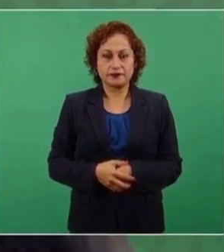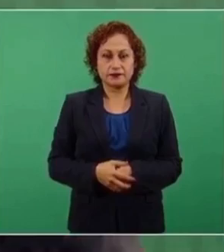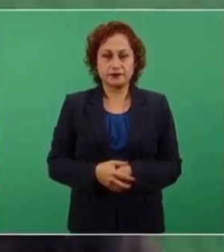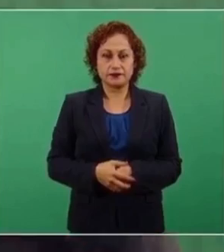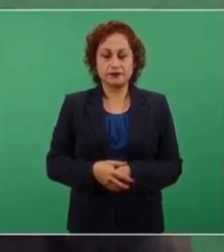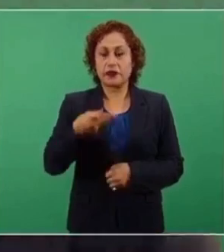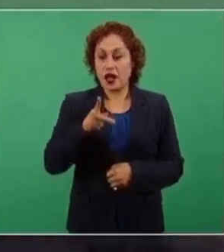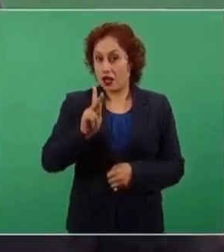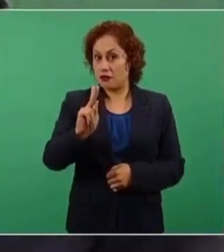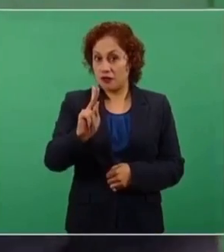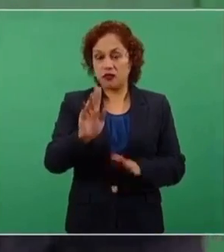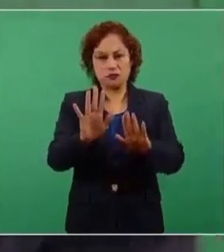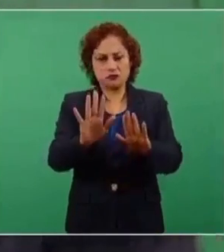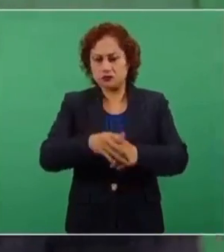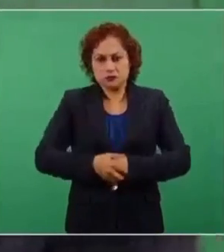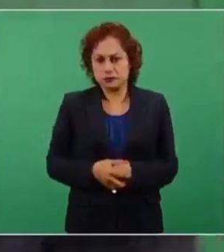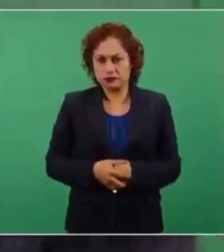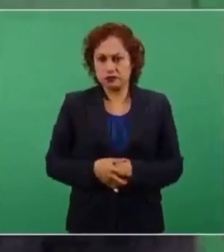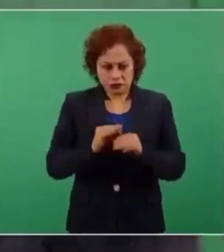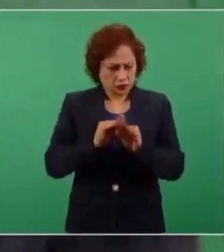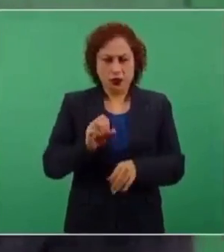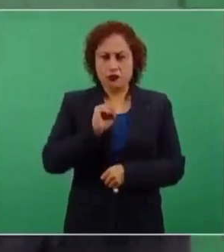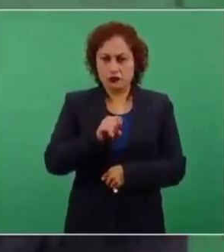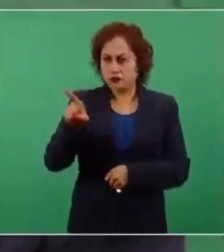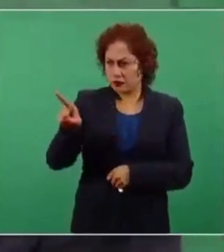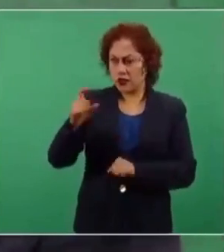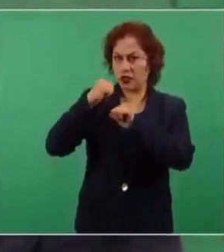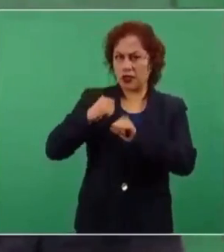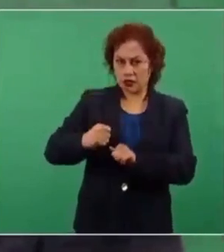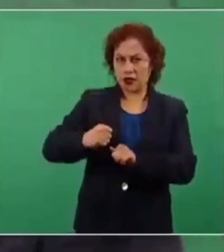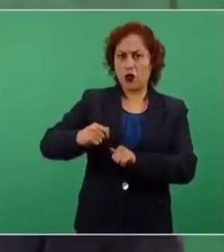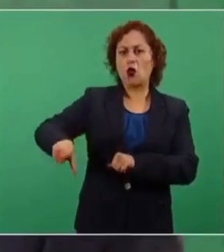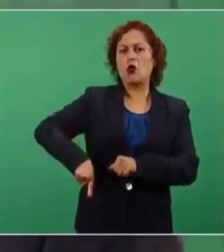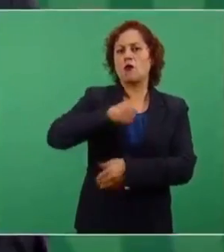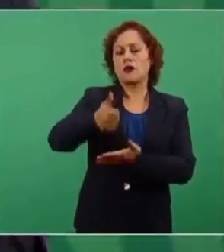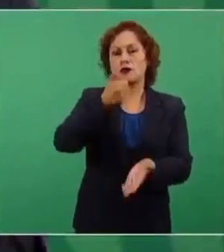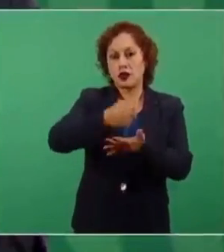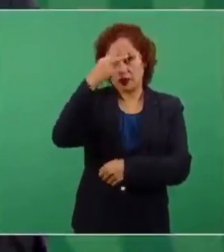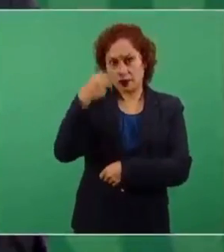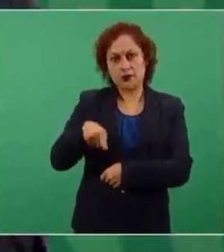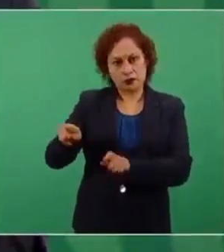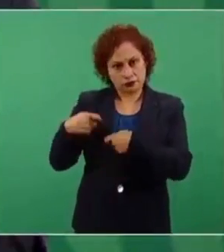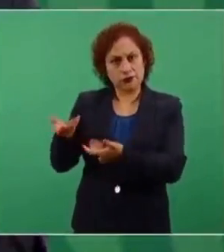Pero de todas maneras, que el gobierno de la ciudad investigue, informe bien.